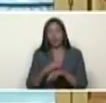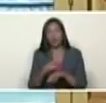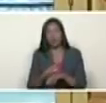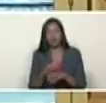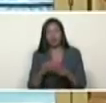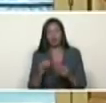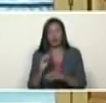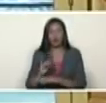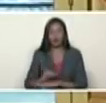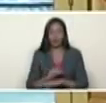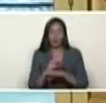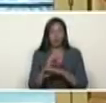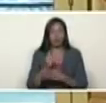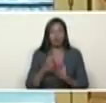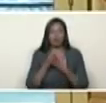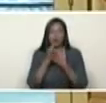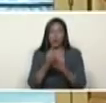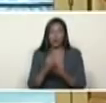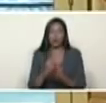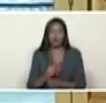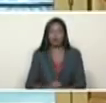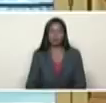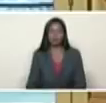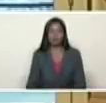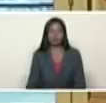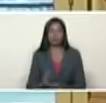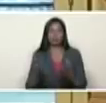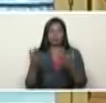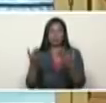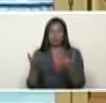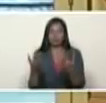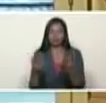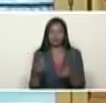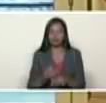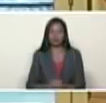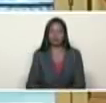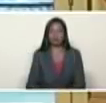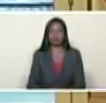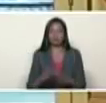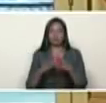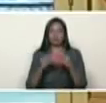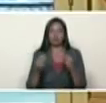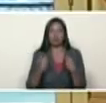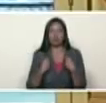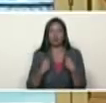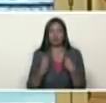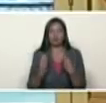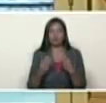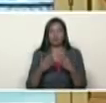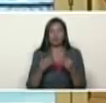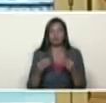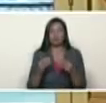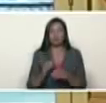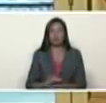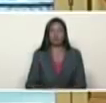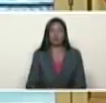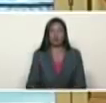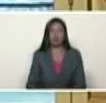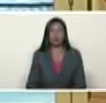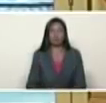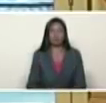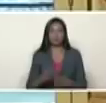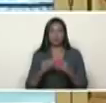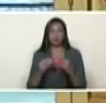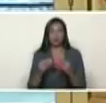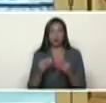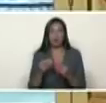lo proteja, que lo ayude, que le tienda la mano todos los días. No tenemos excusa. Ah, que me trataron